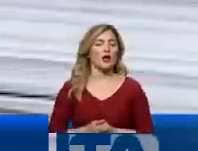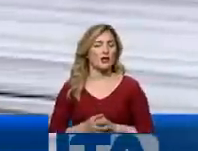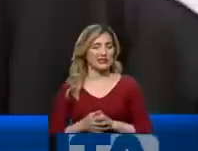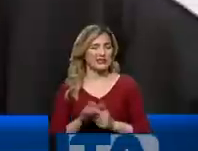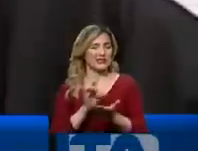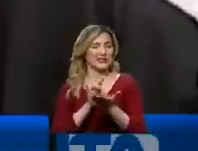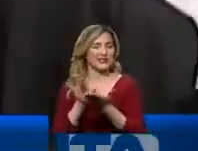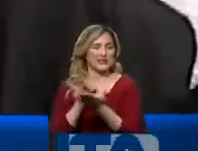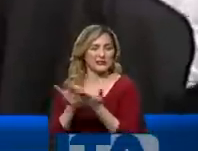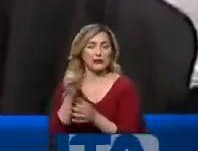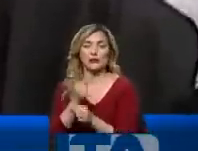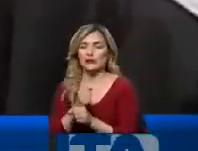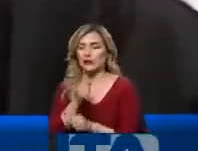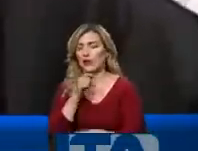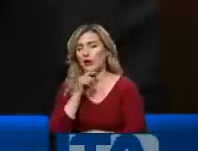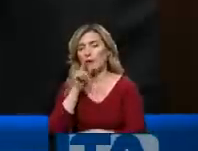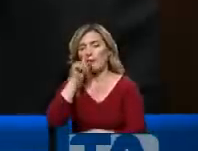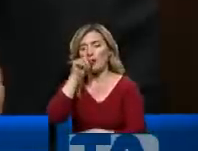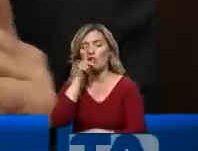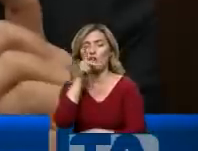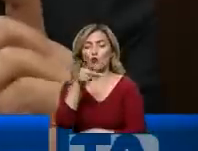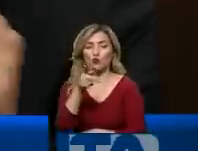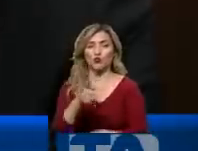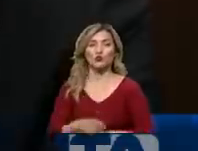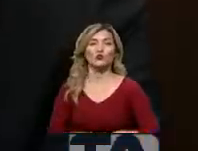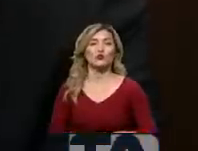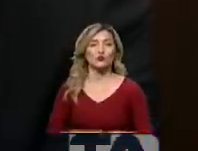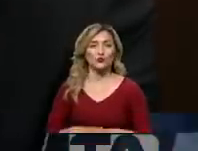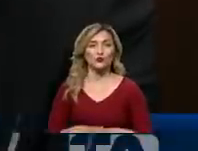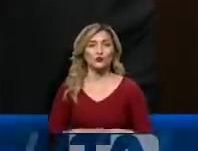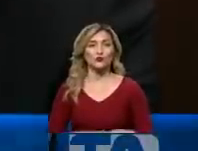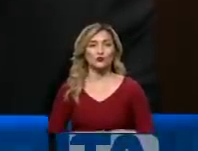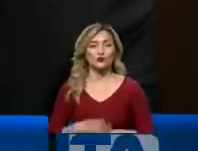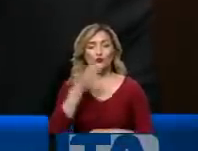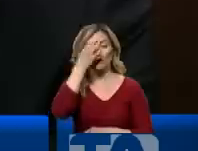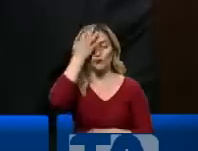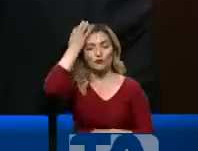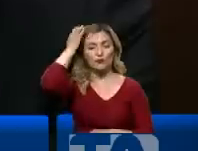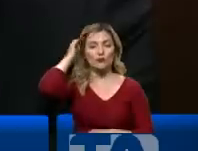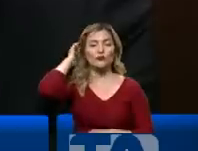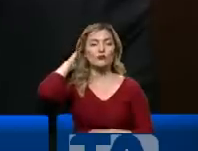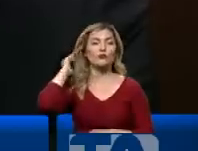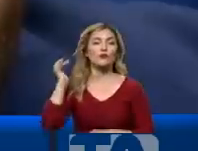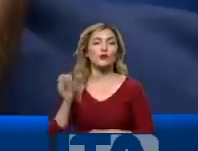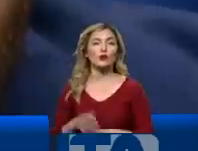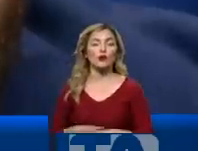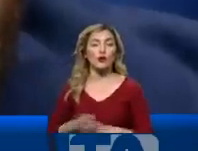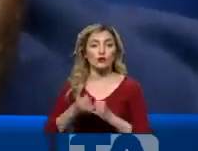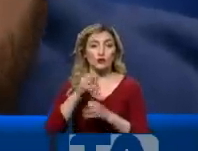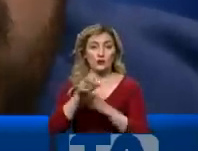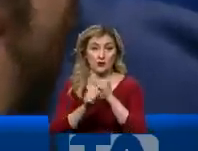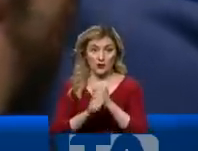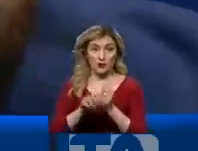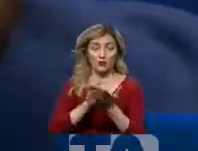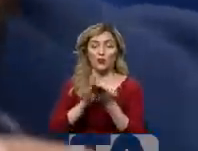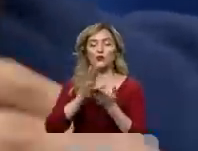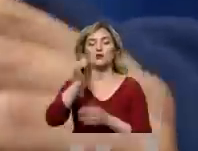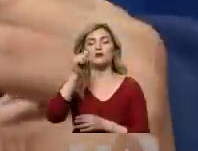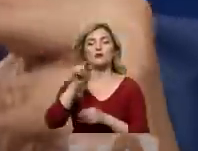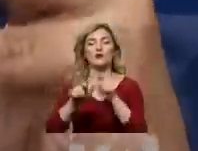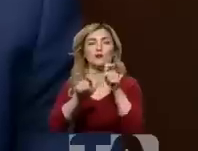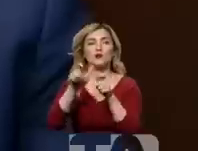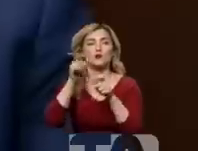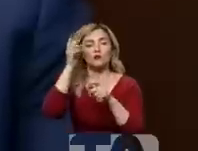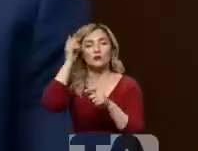producirán desvinculaciones en el sector público. Serán cerca de 10.000 personas hasta final de año. Por su parte, el ministro de Trabajo,